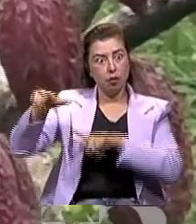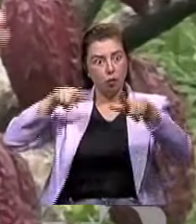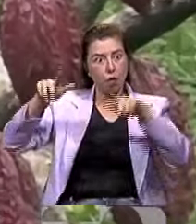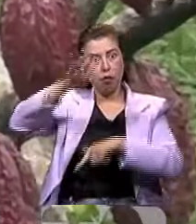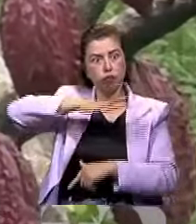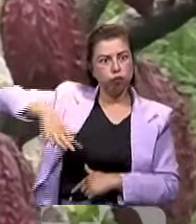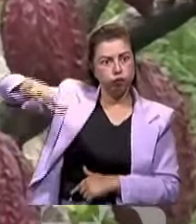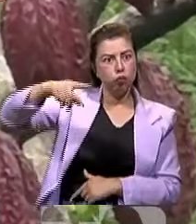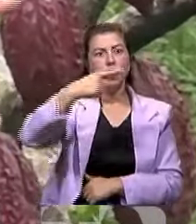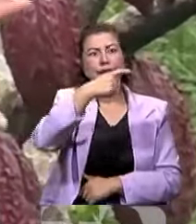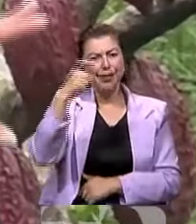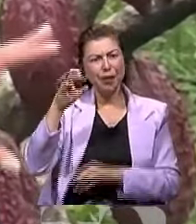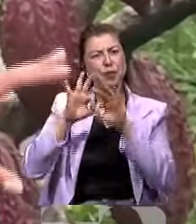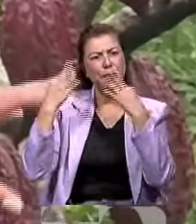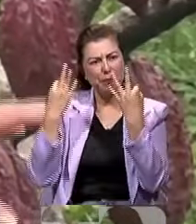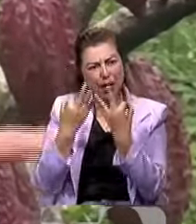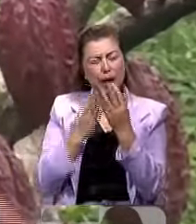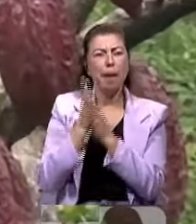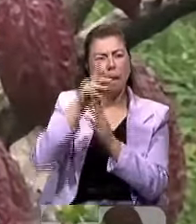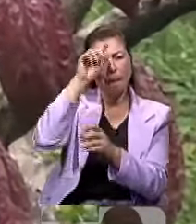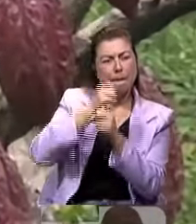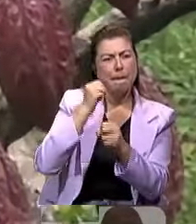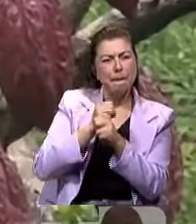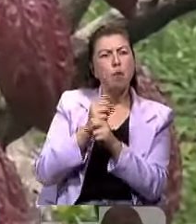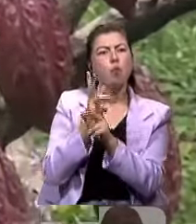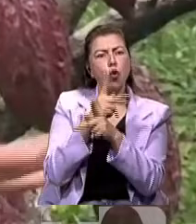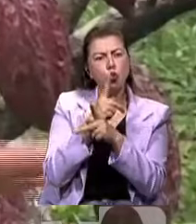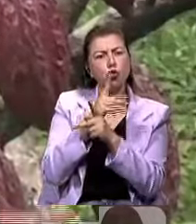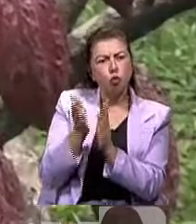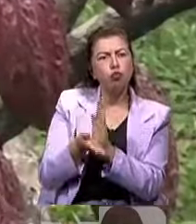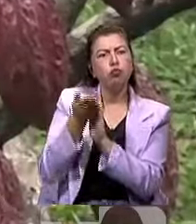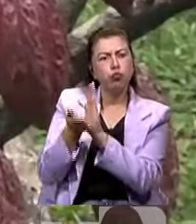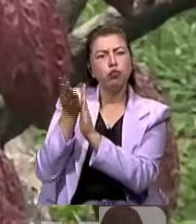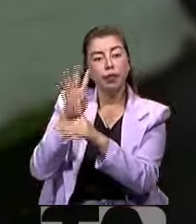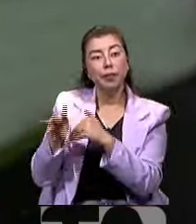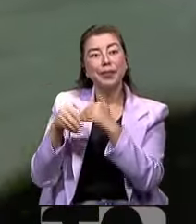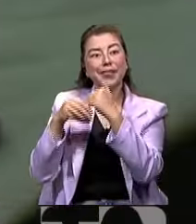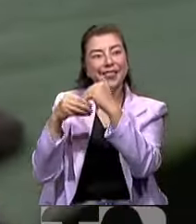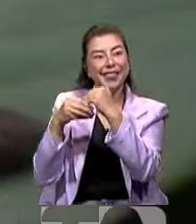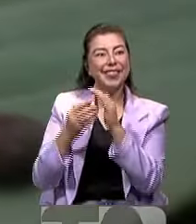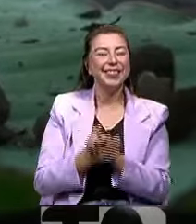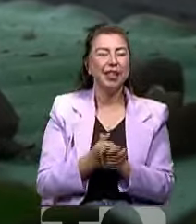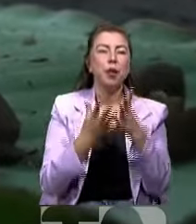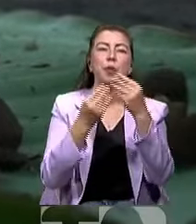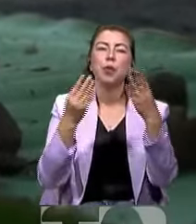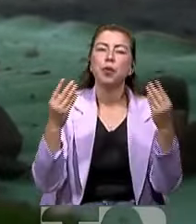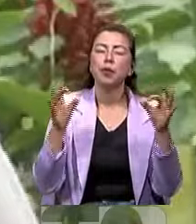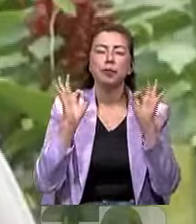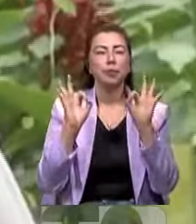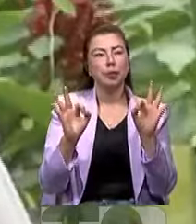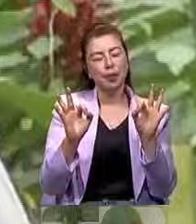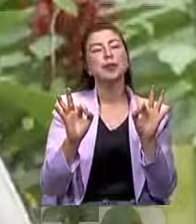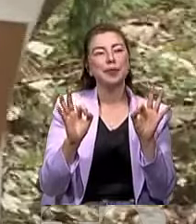familias viven de su producción y también de rutas turísticas para conocer este tipo de plantaciones. Con múltiples propiedades que